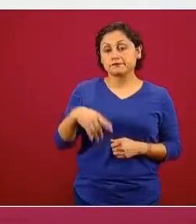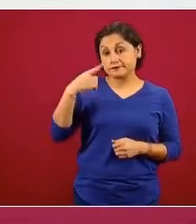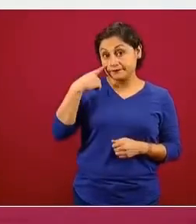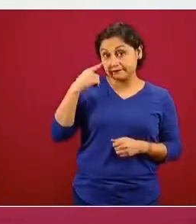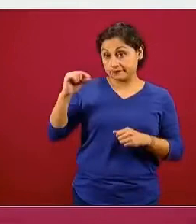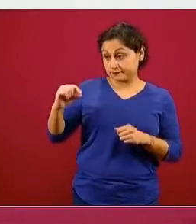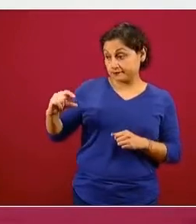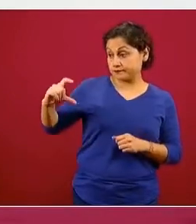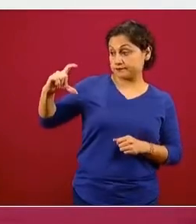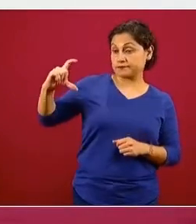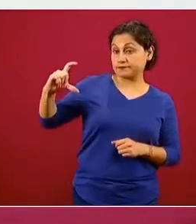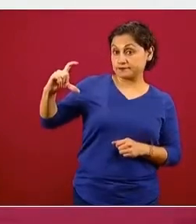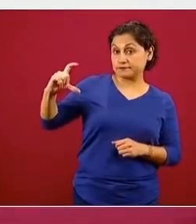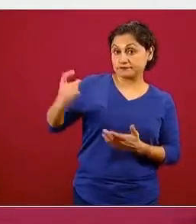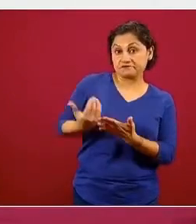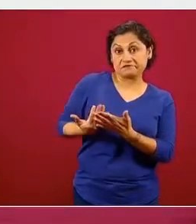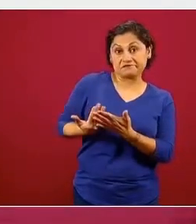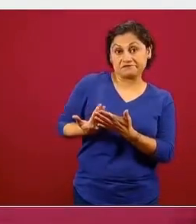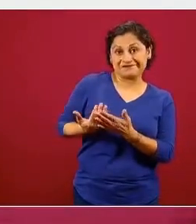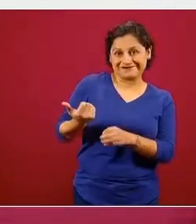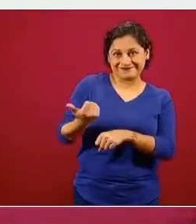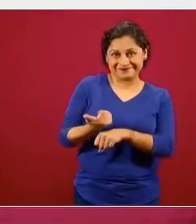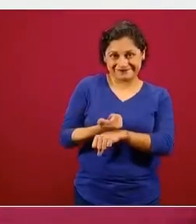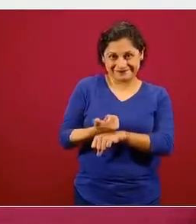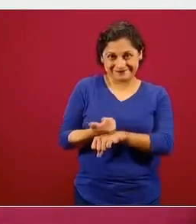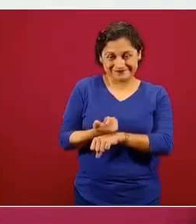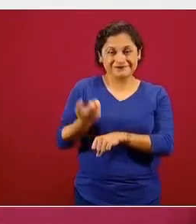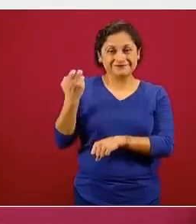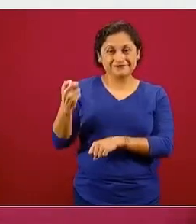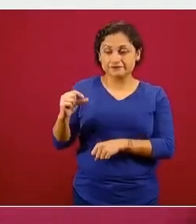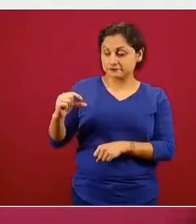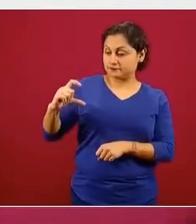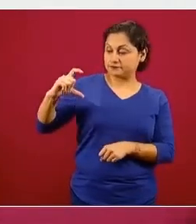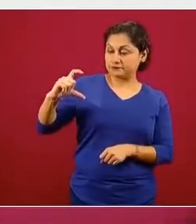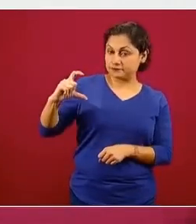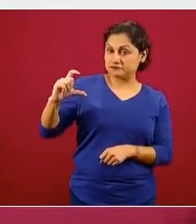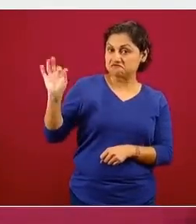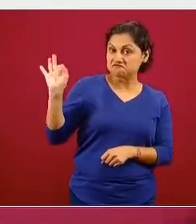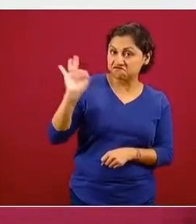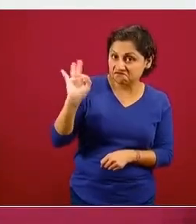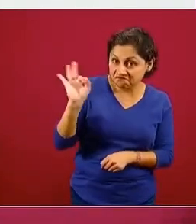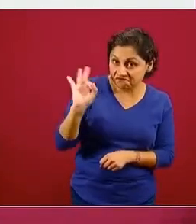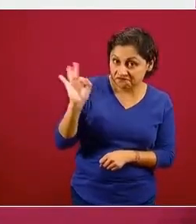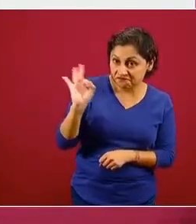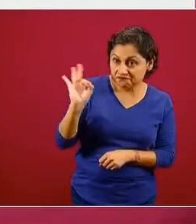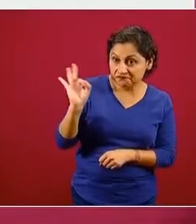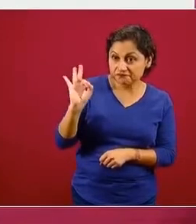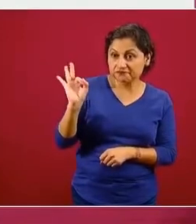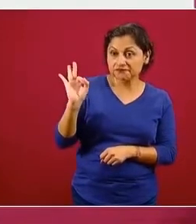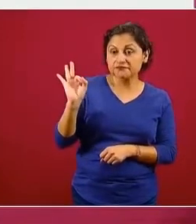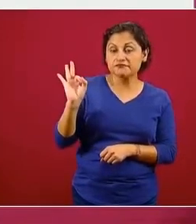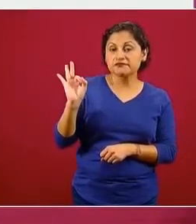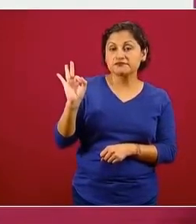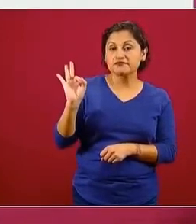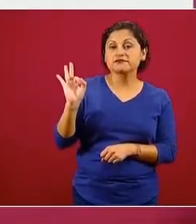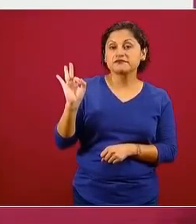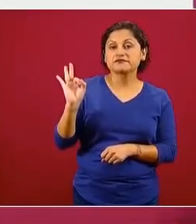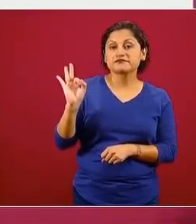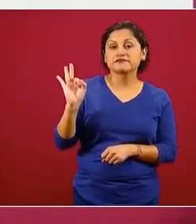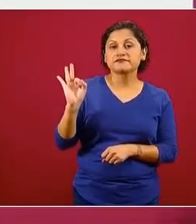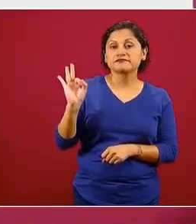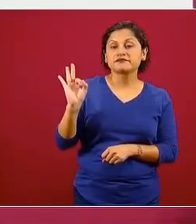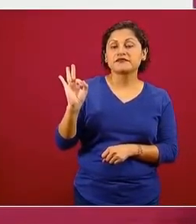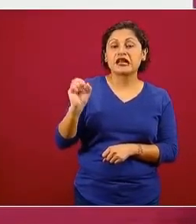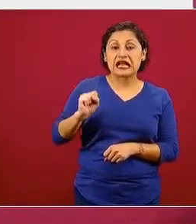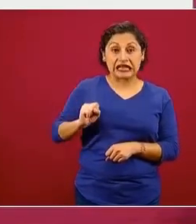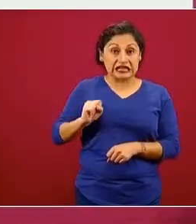personas aguardando el resultado del laboratorio, los estimados son menos que los confirmados son menos